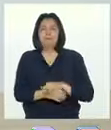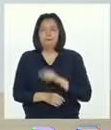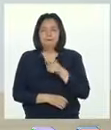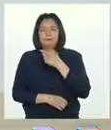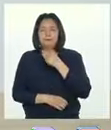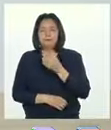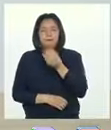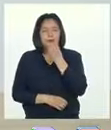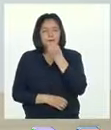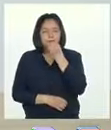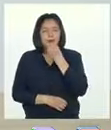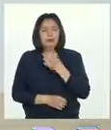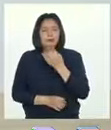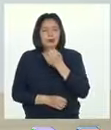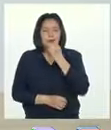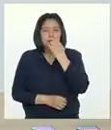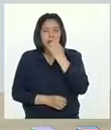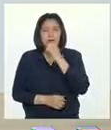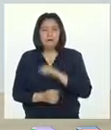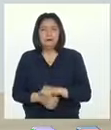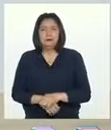¿Le gusta comer nueces?